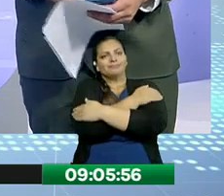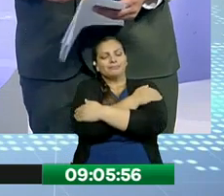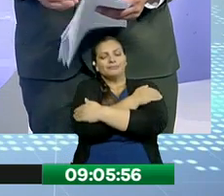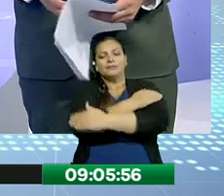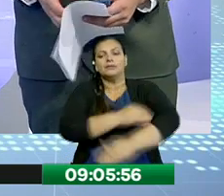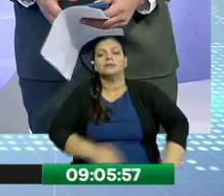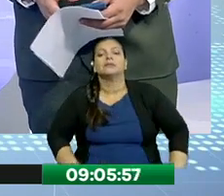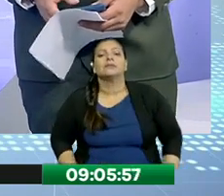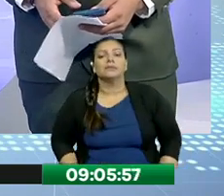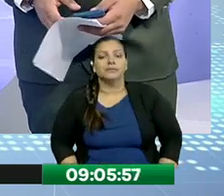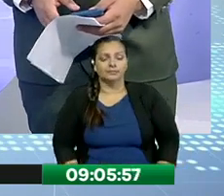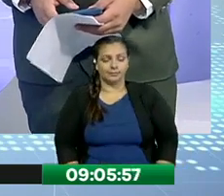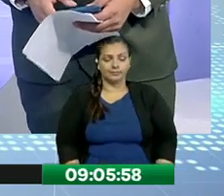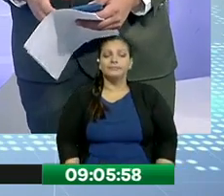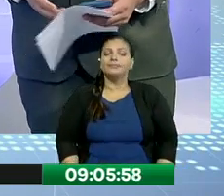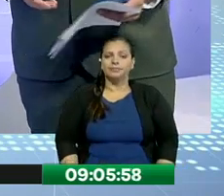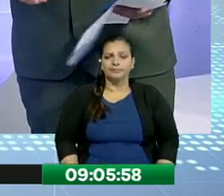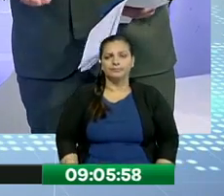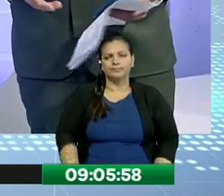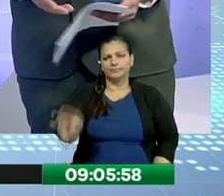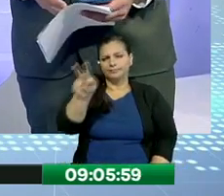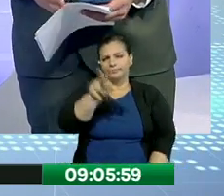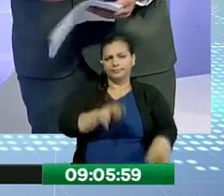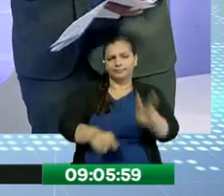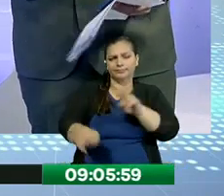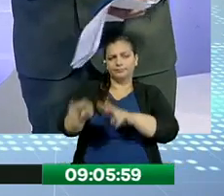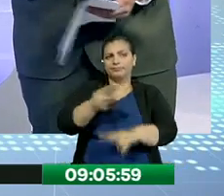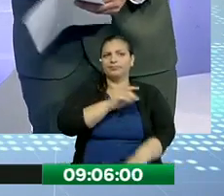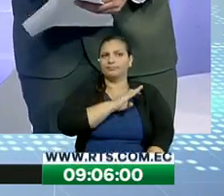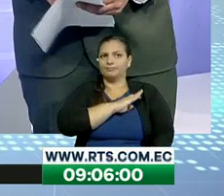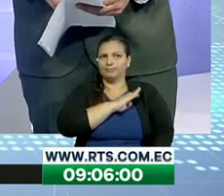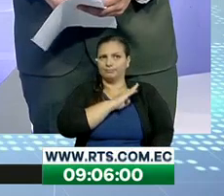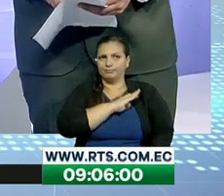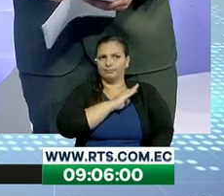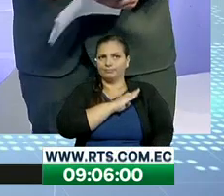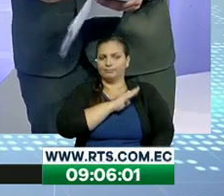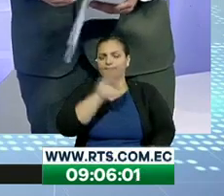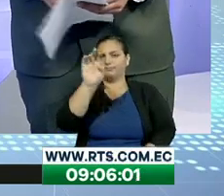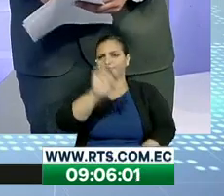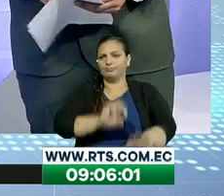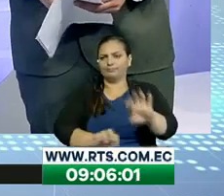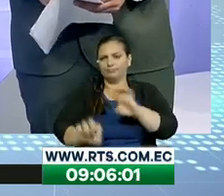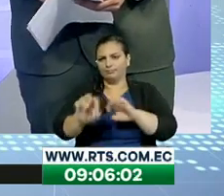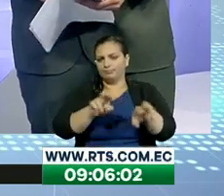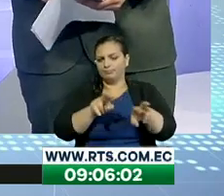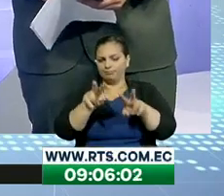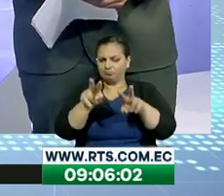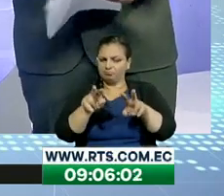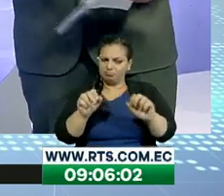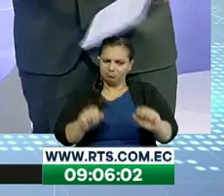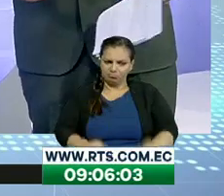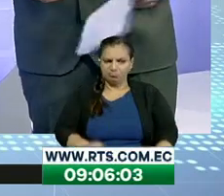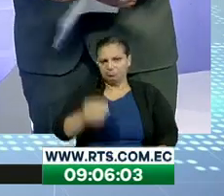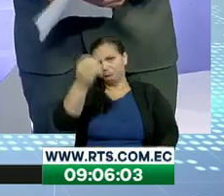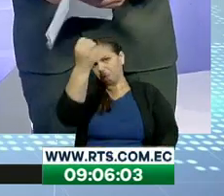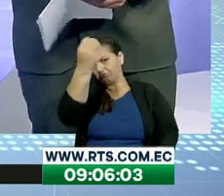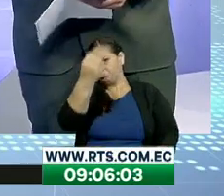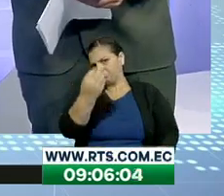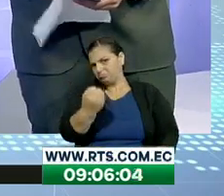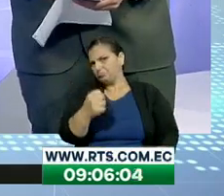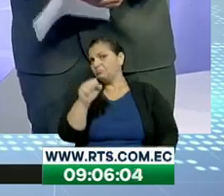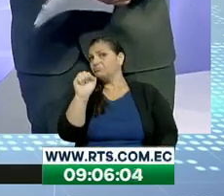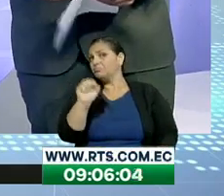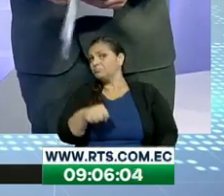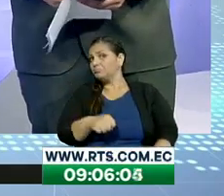ahí que es beneficioso en ese momento, porque es una vía rápida, no sé si un semáforo puede ser prudente, hay que ver, ¿no? El